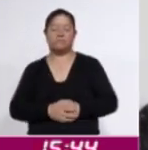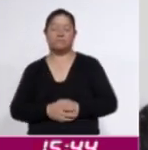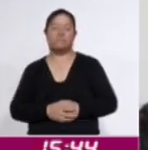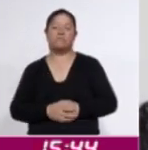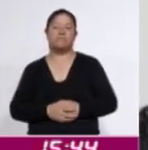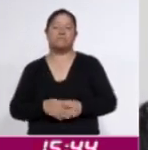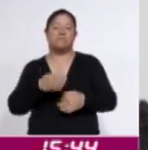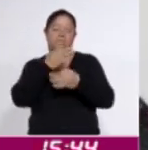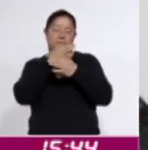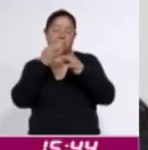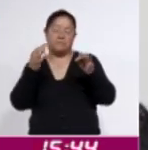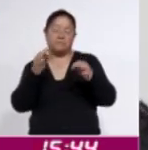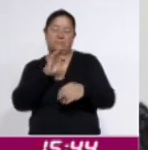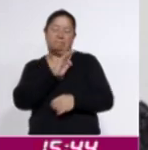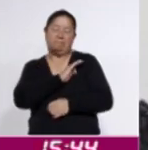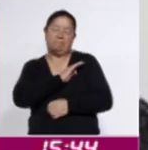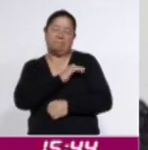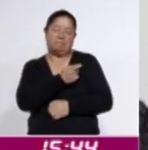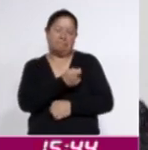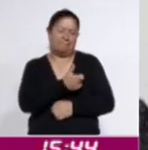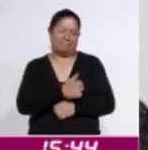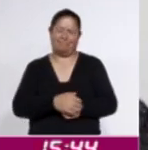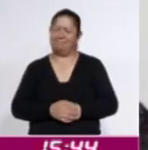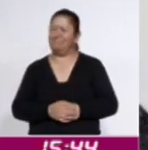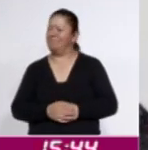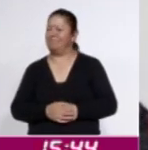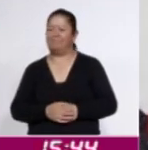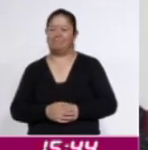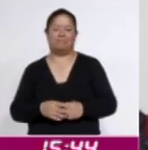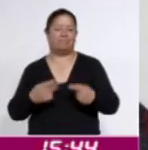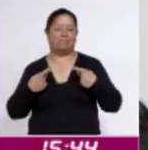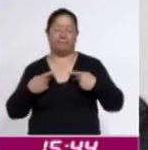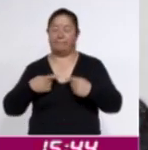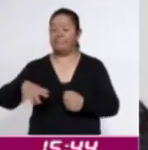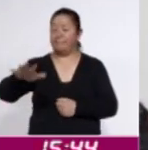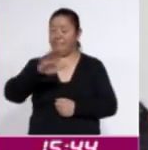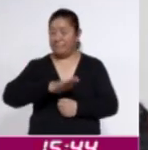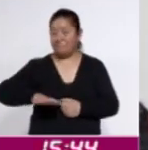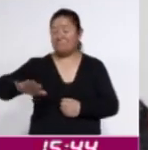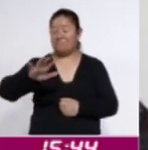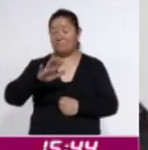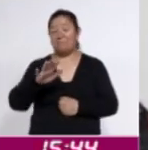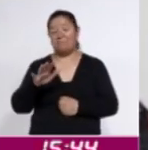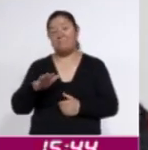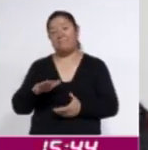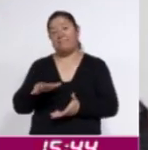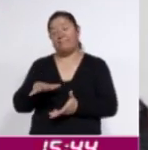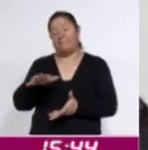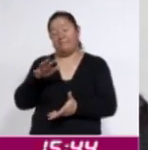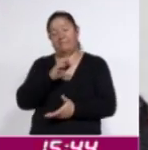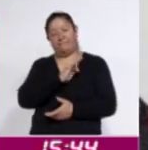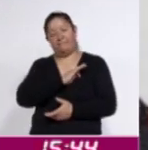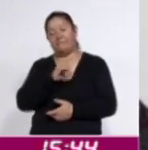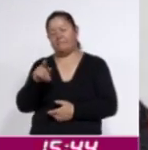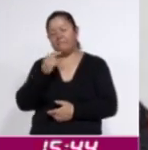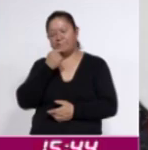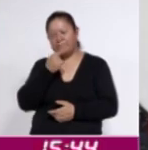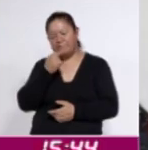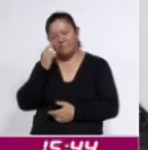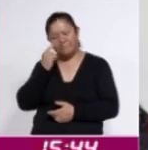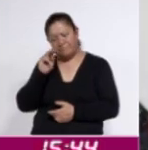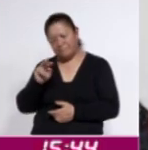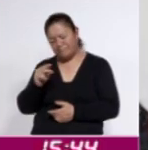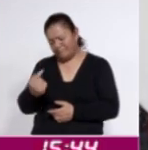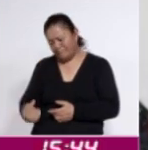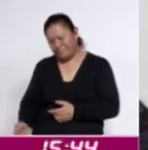fe, pero no, no es así. La gente cada vez surge más. Es muy interesante ver a niños que también llevando el juego, corriendo,